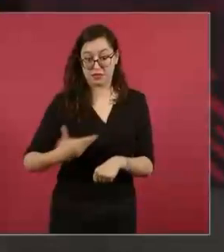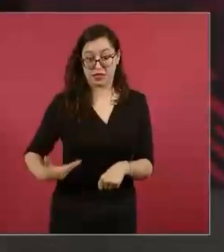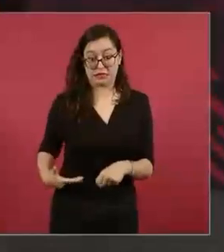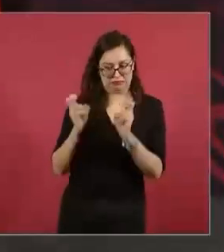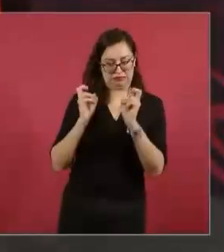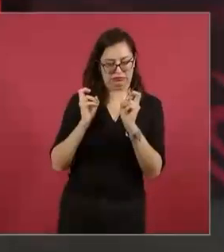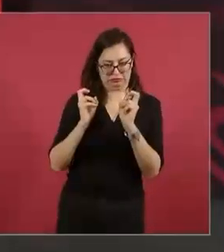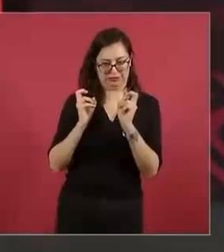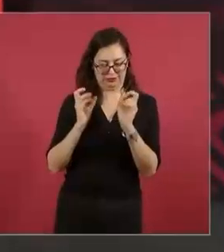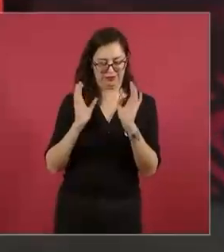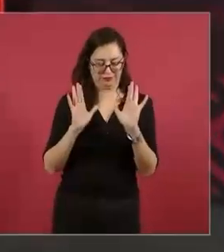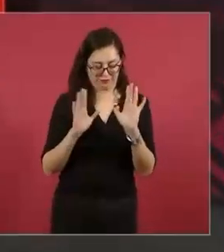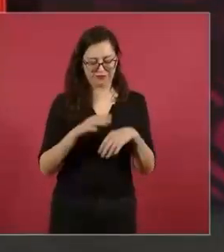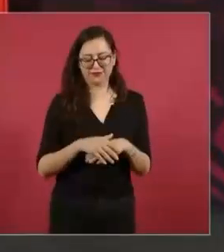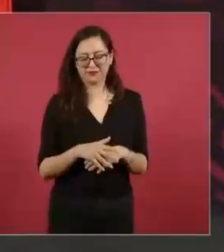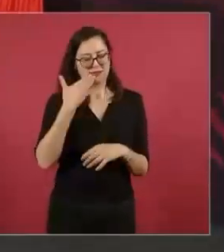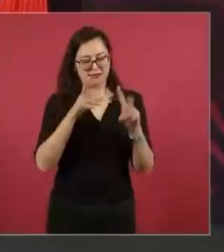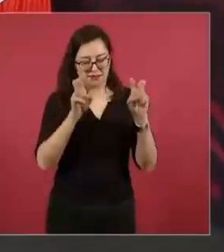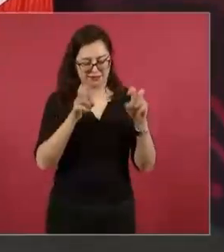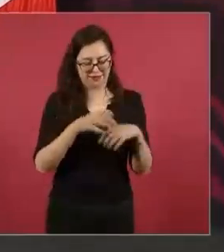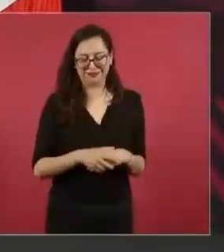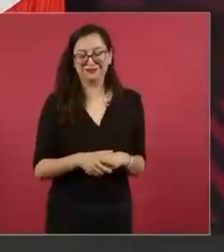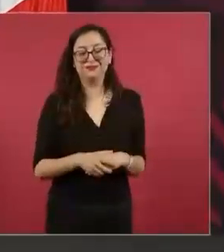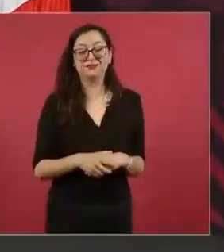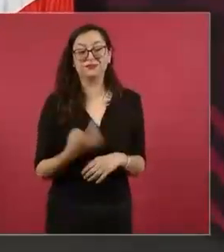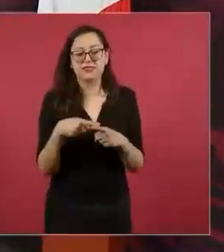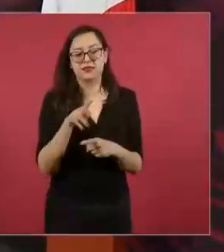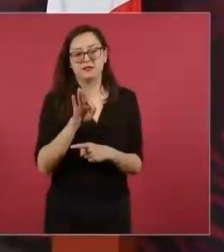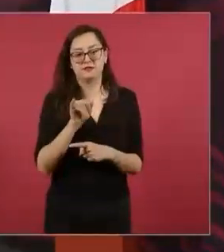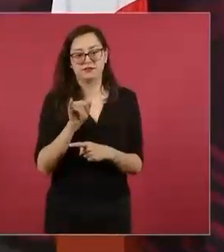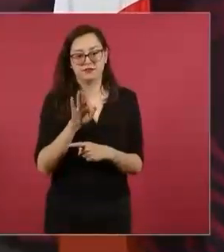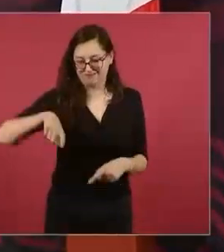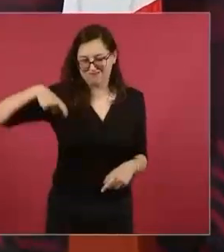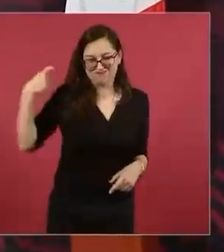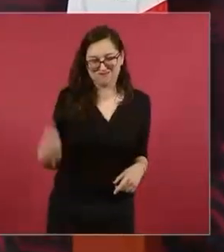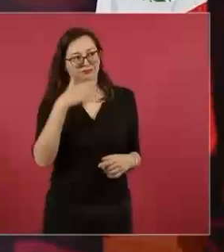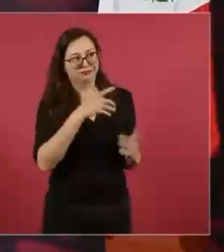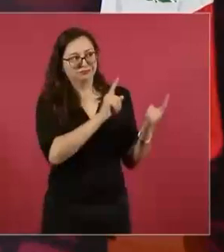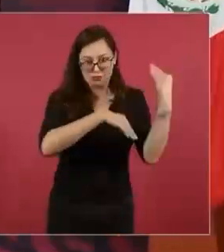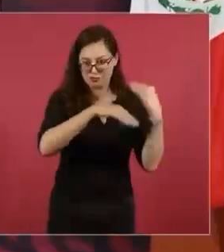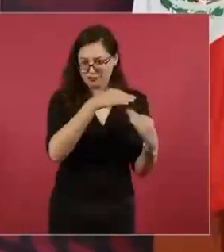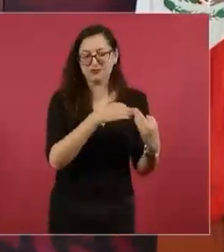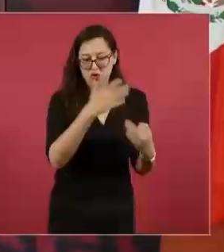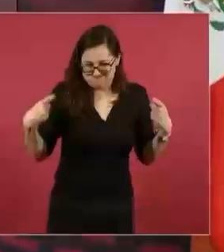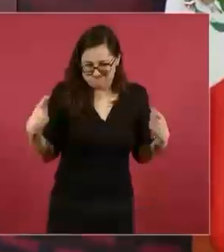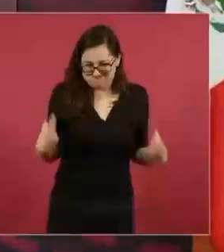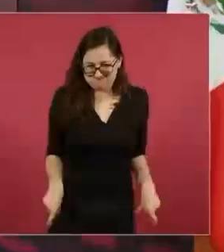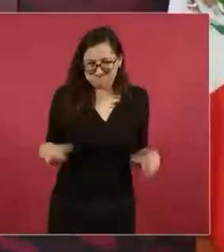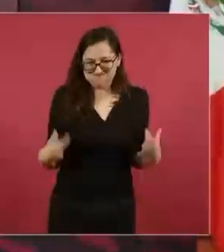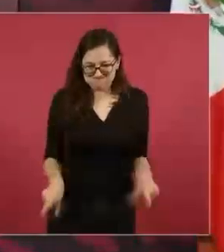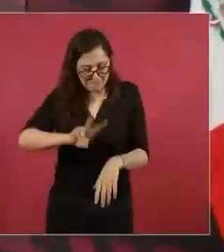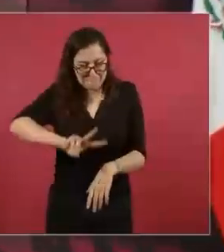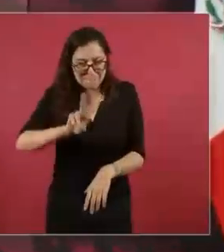Y en ese libro hago una descripción de los más ricos de México, que los conozco a todos, y describo